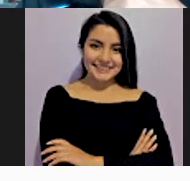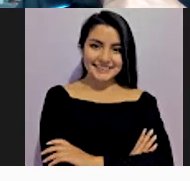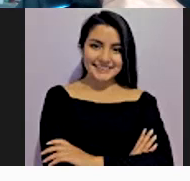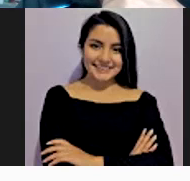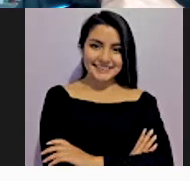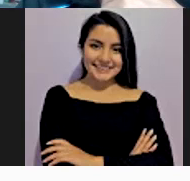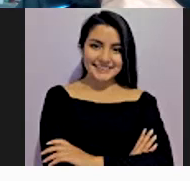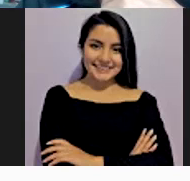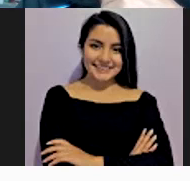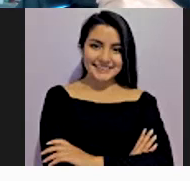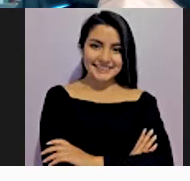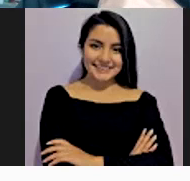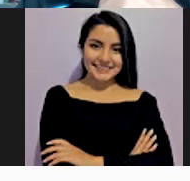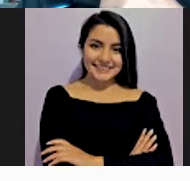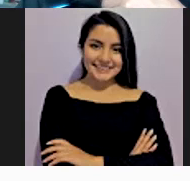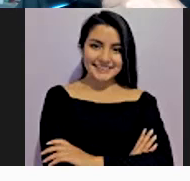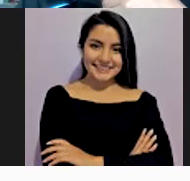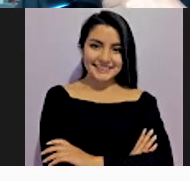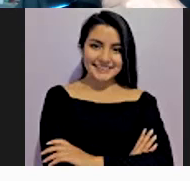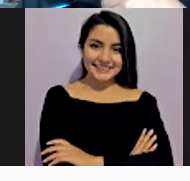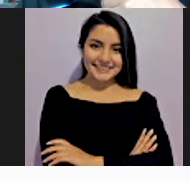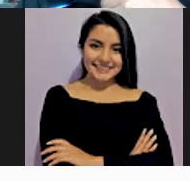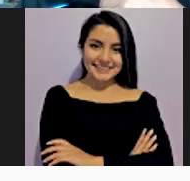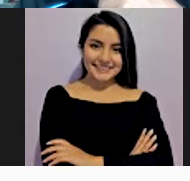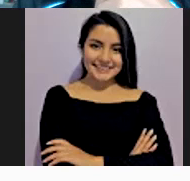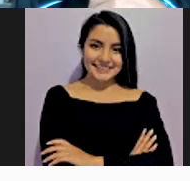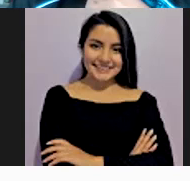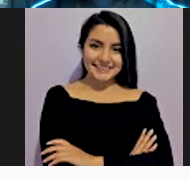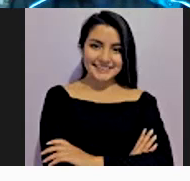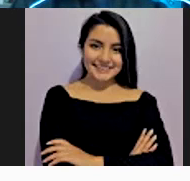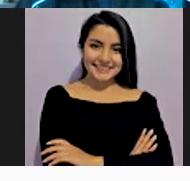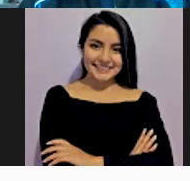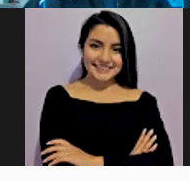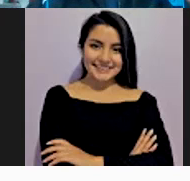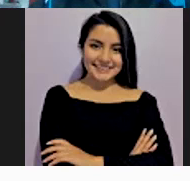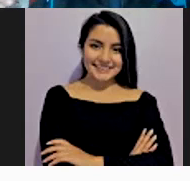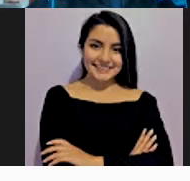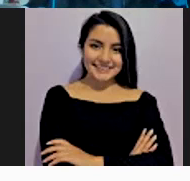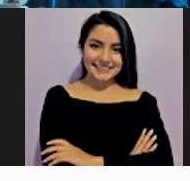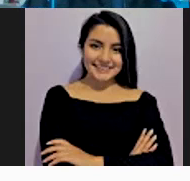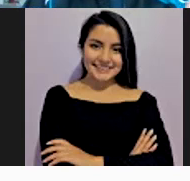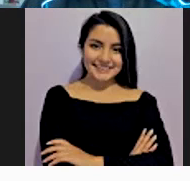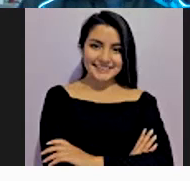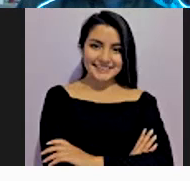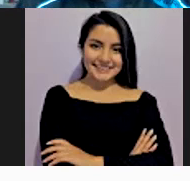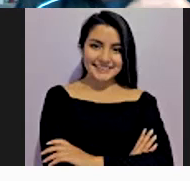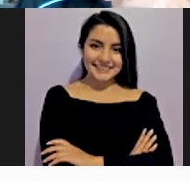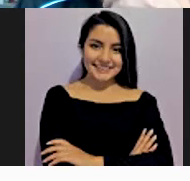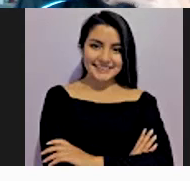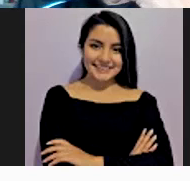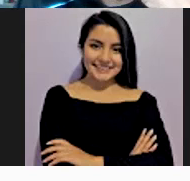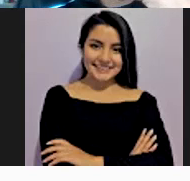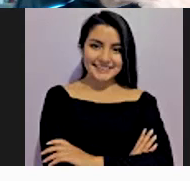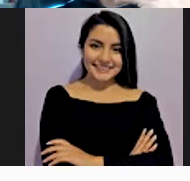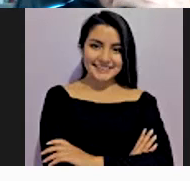Es un fundamento de las ecuaciones de, bueno, sí. Entonces, esto es lo que justamente son las